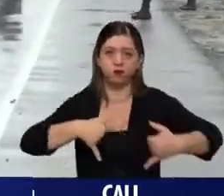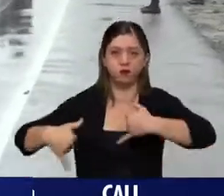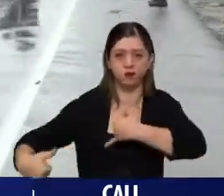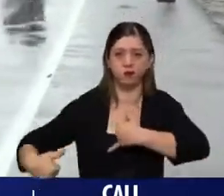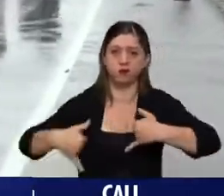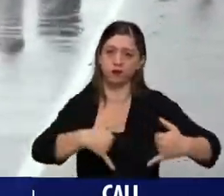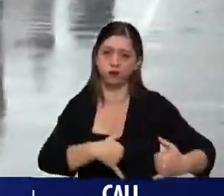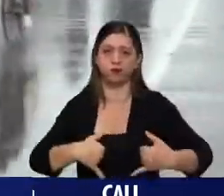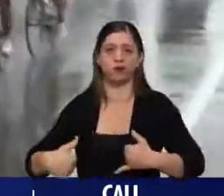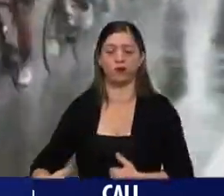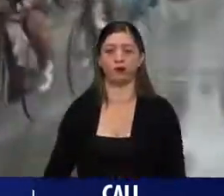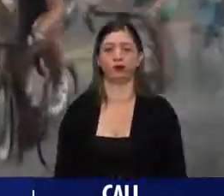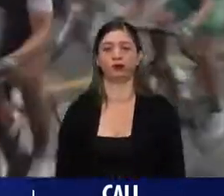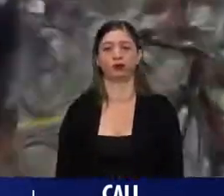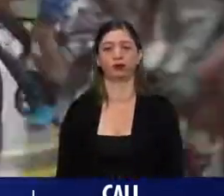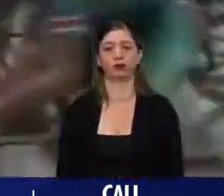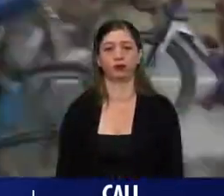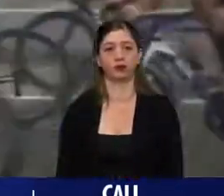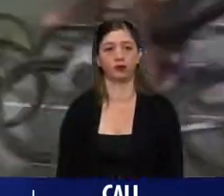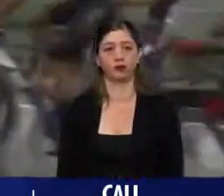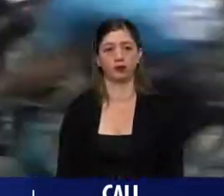ruta.